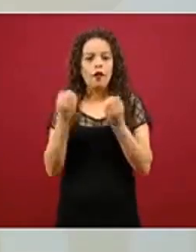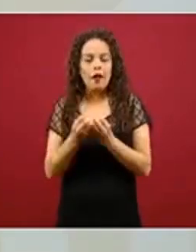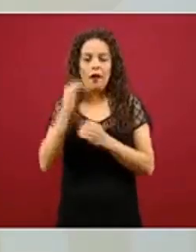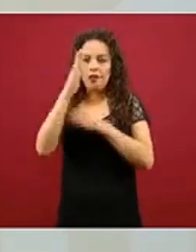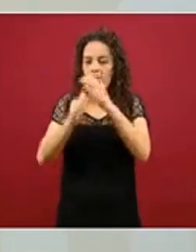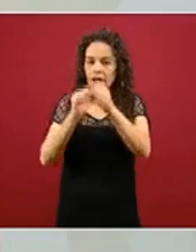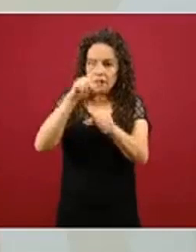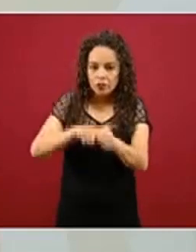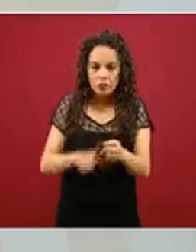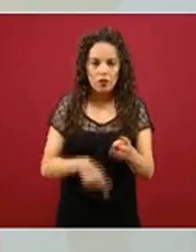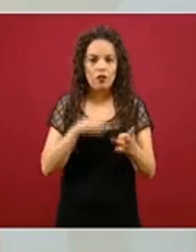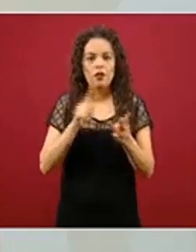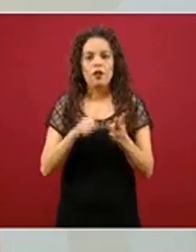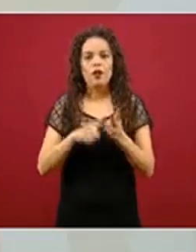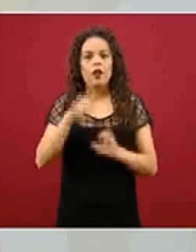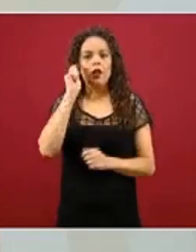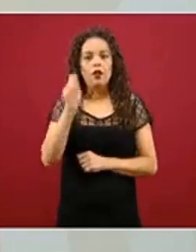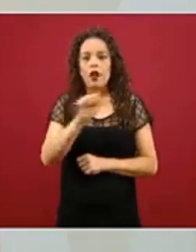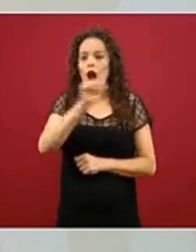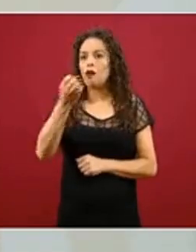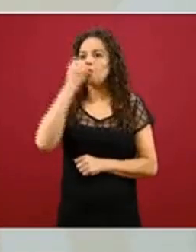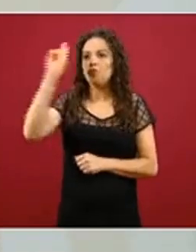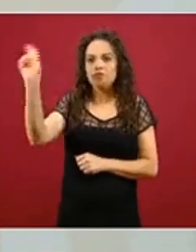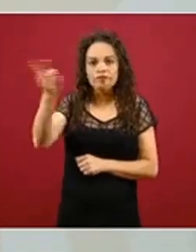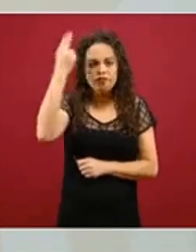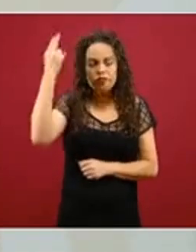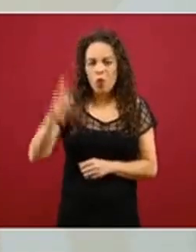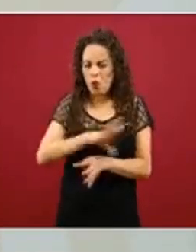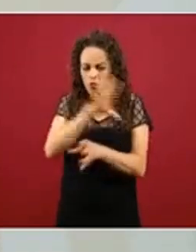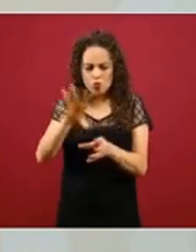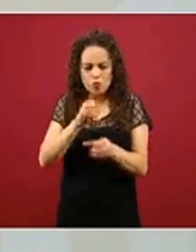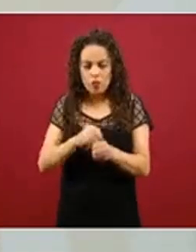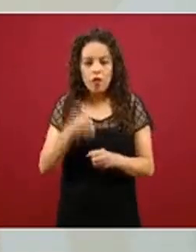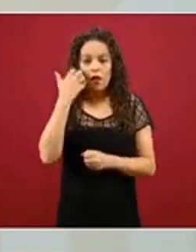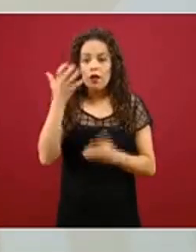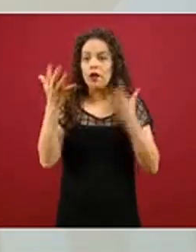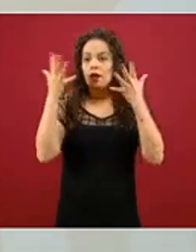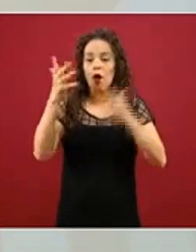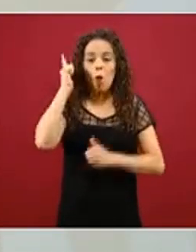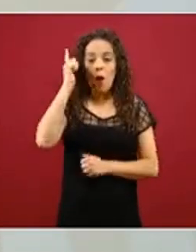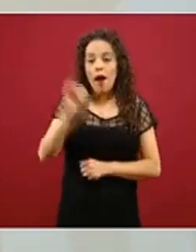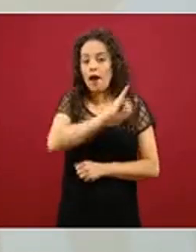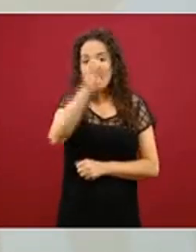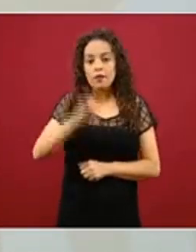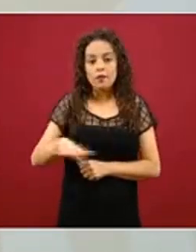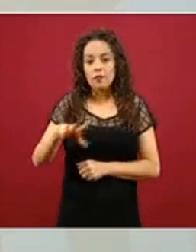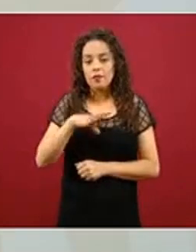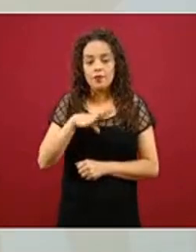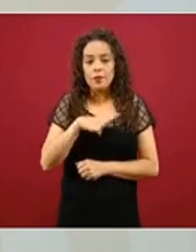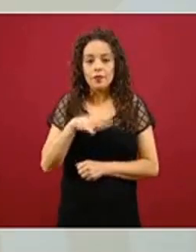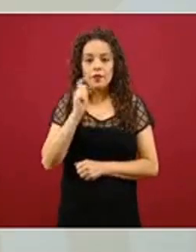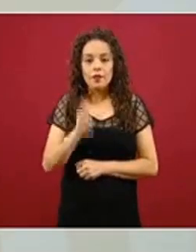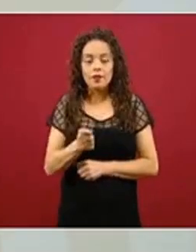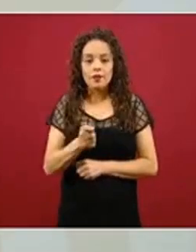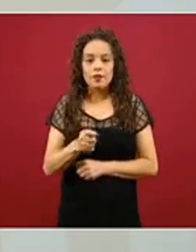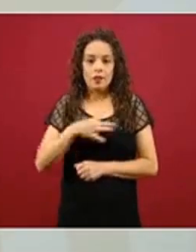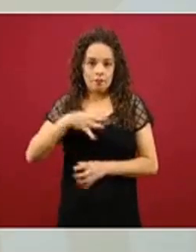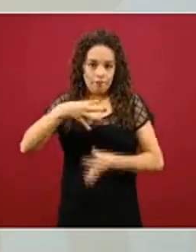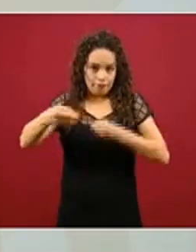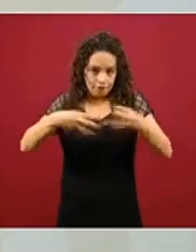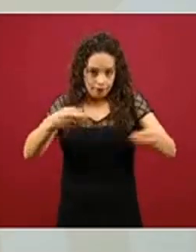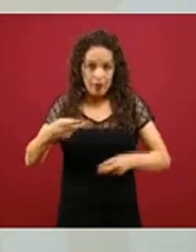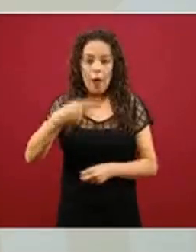las comunidades académicas, todas y todos quisiéramos que no haya epidemias. Pero hay epidemias, seguirá habiendo